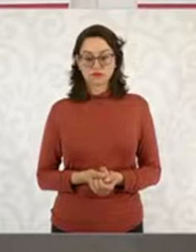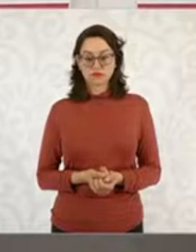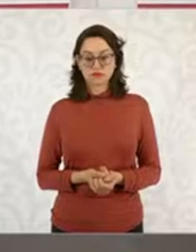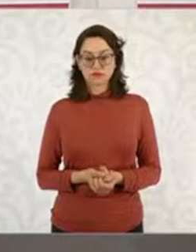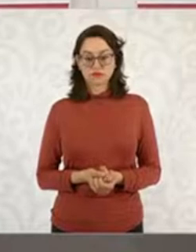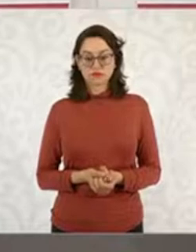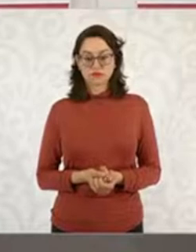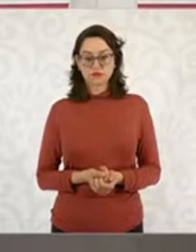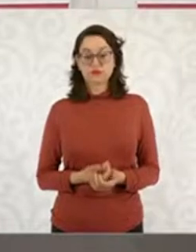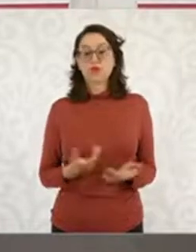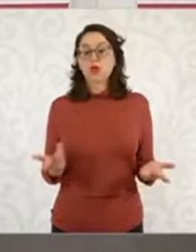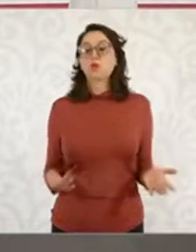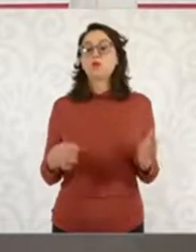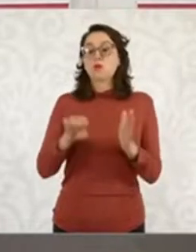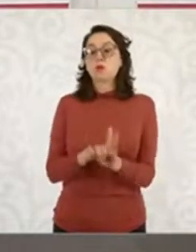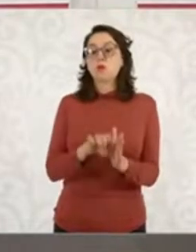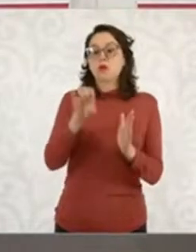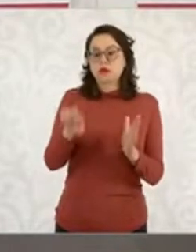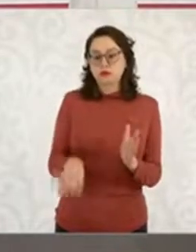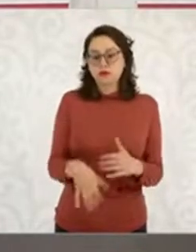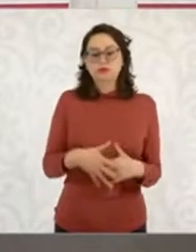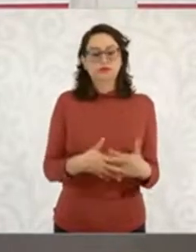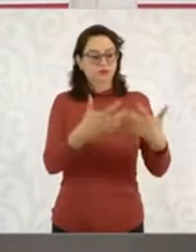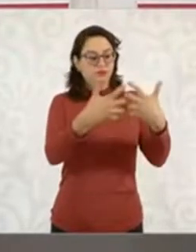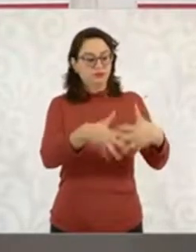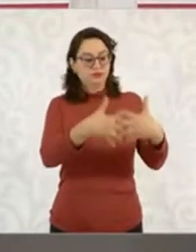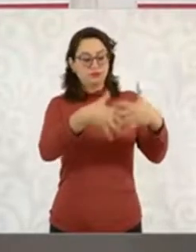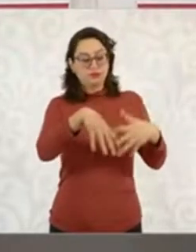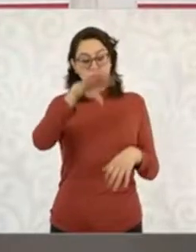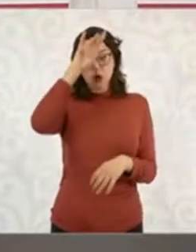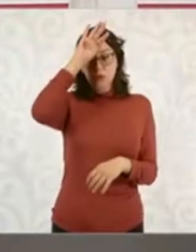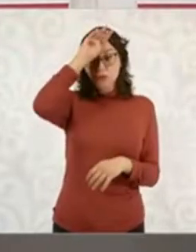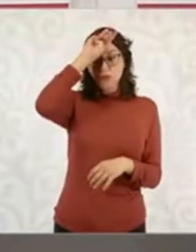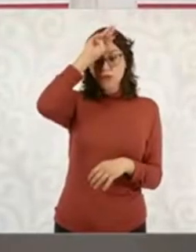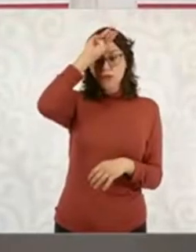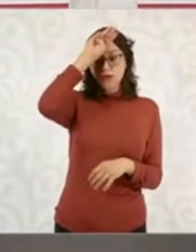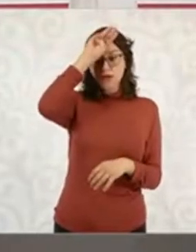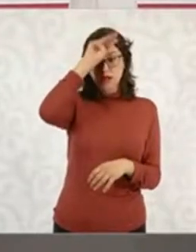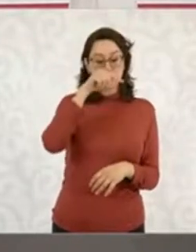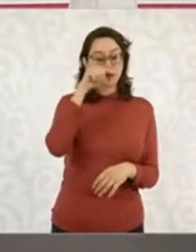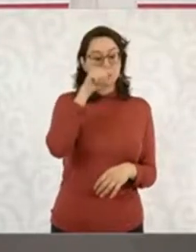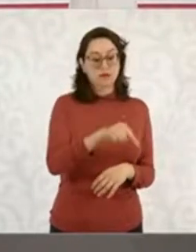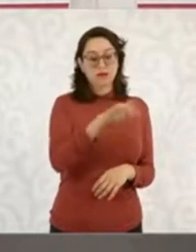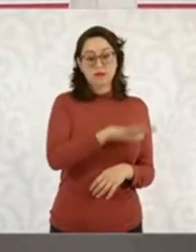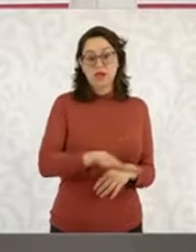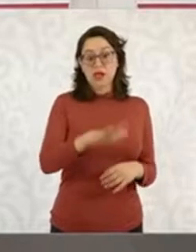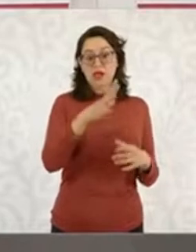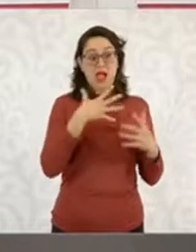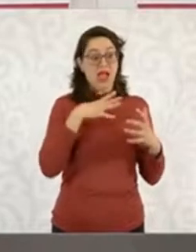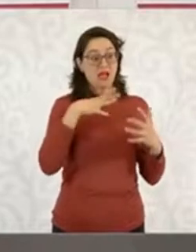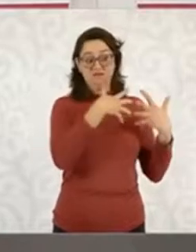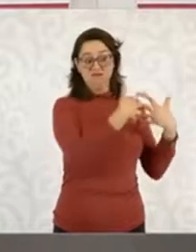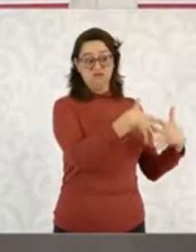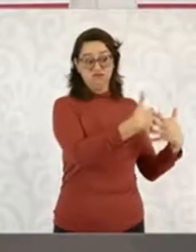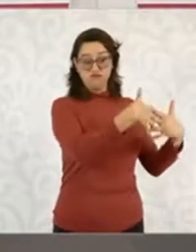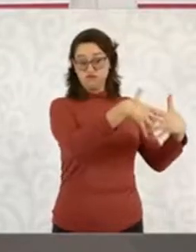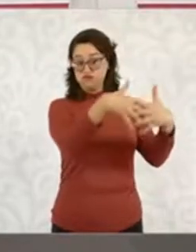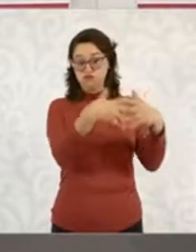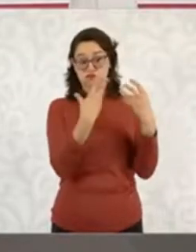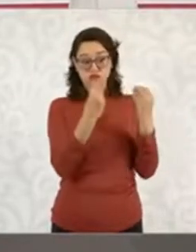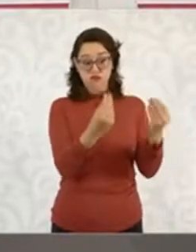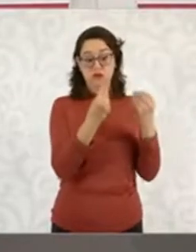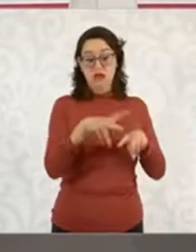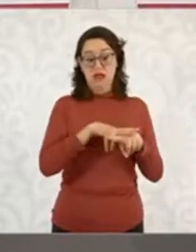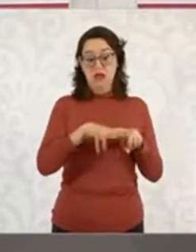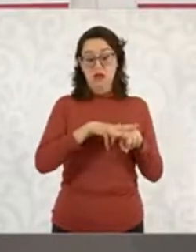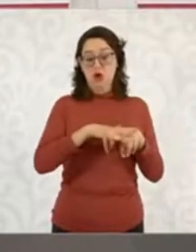carga. Por darles un ejemplo, la zona industrial de Monterrey, en el norte de Monterrey, pues hay muchas bodegas a lo largo de la vía, porque está la